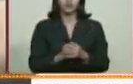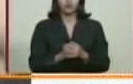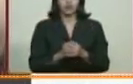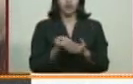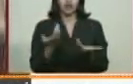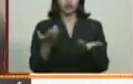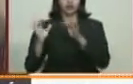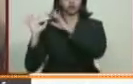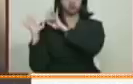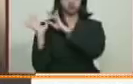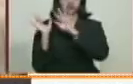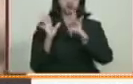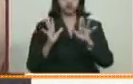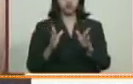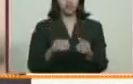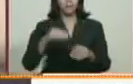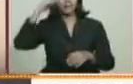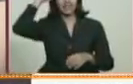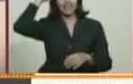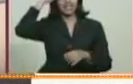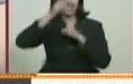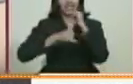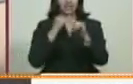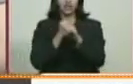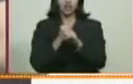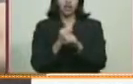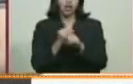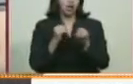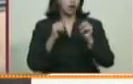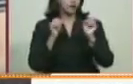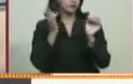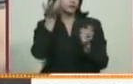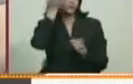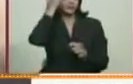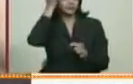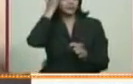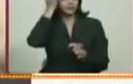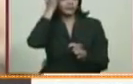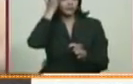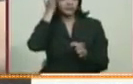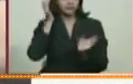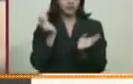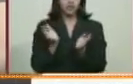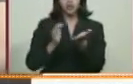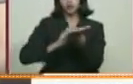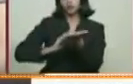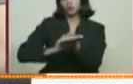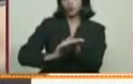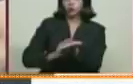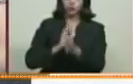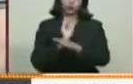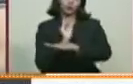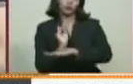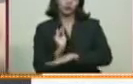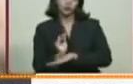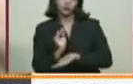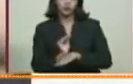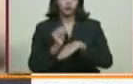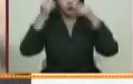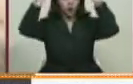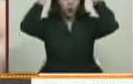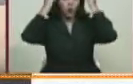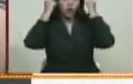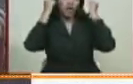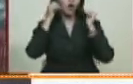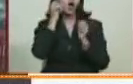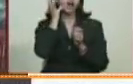ocupación, dirían ellos, disuasiva, preventiva, ¿no? Entraría, me imagino, los cascos azules,